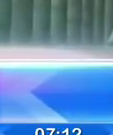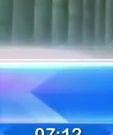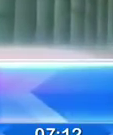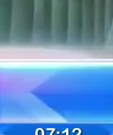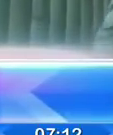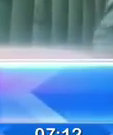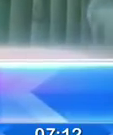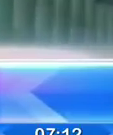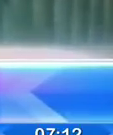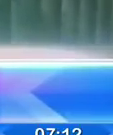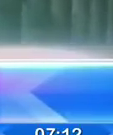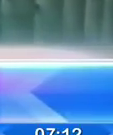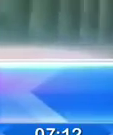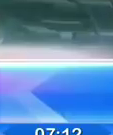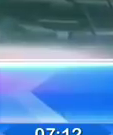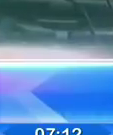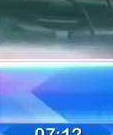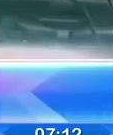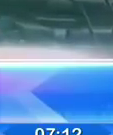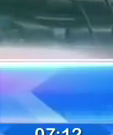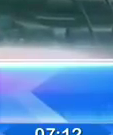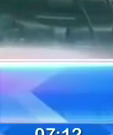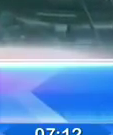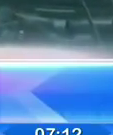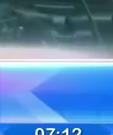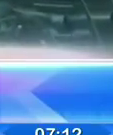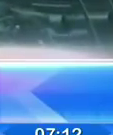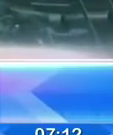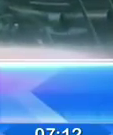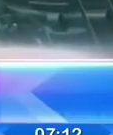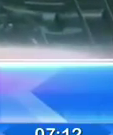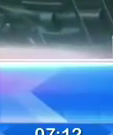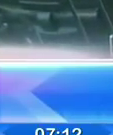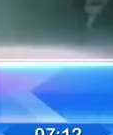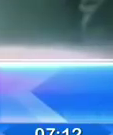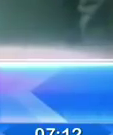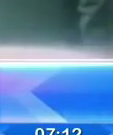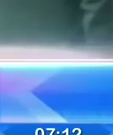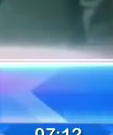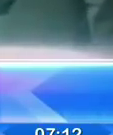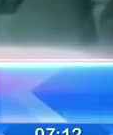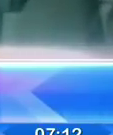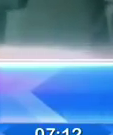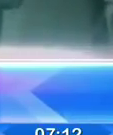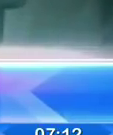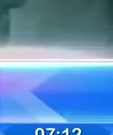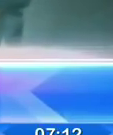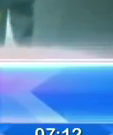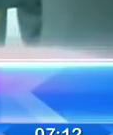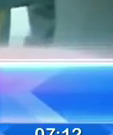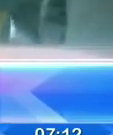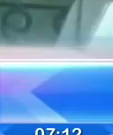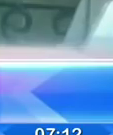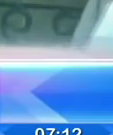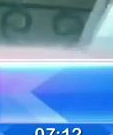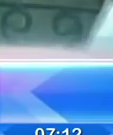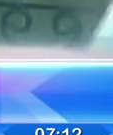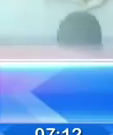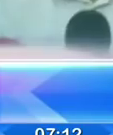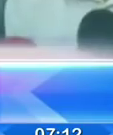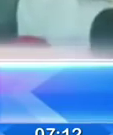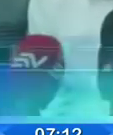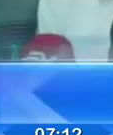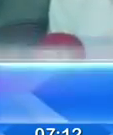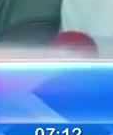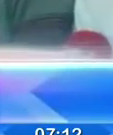varios ministros de gobierno se reunieron en Carondelet, esto para tratar las reformas laborales y económicas que llegarían a la Asamblea.